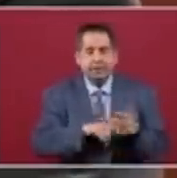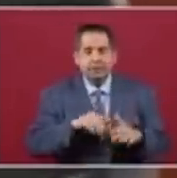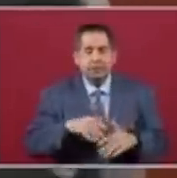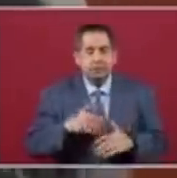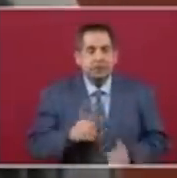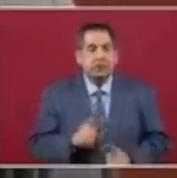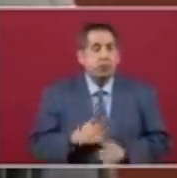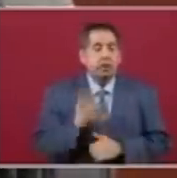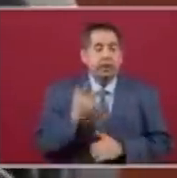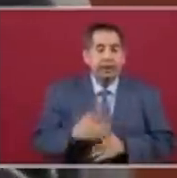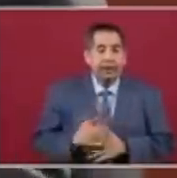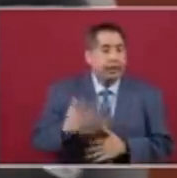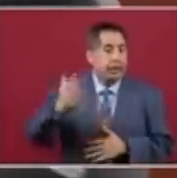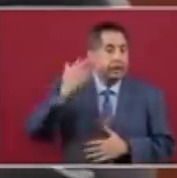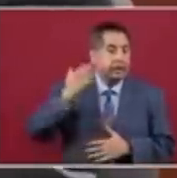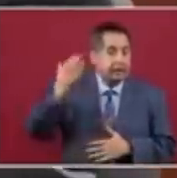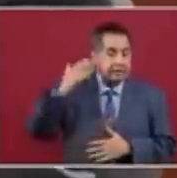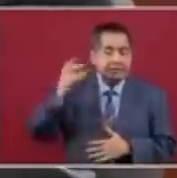porque había